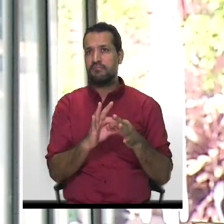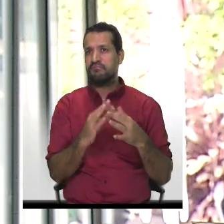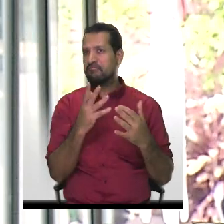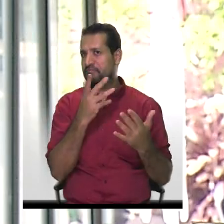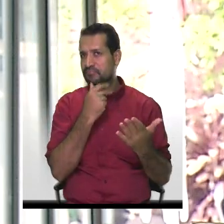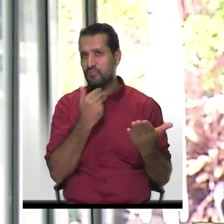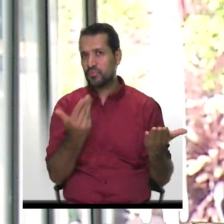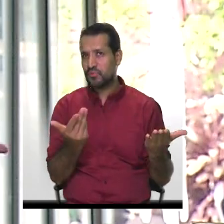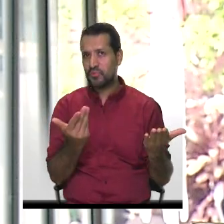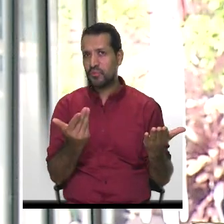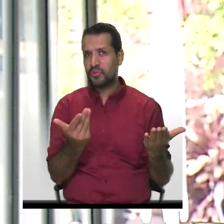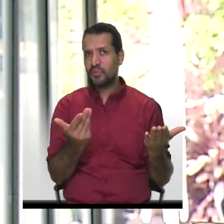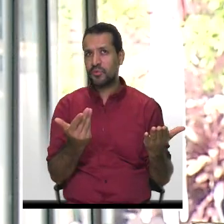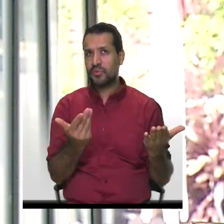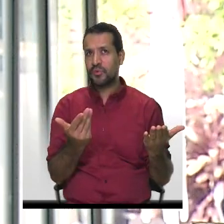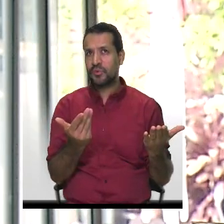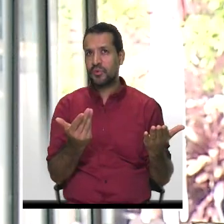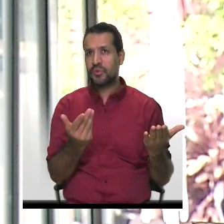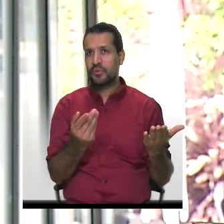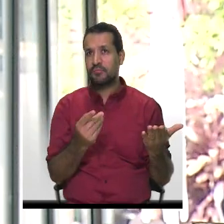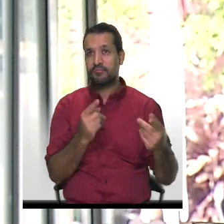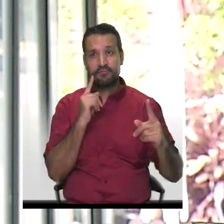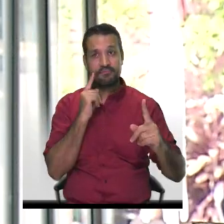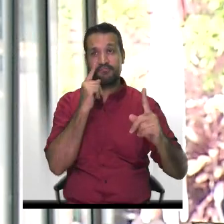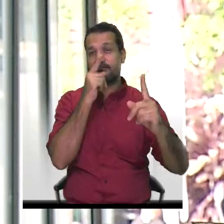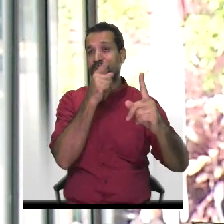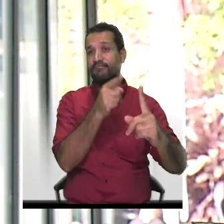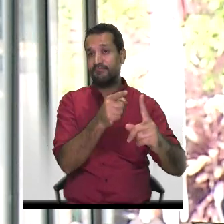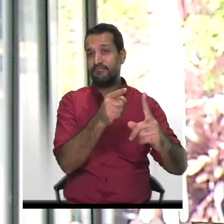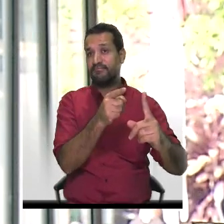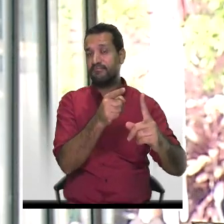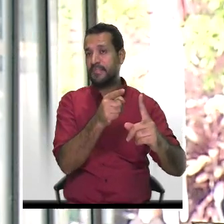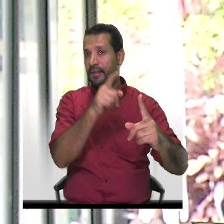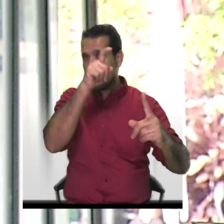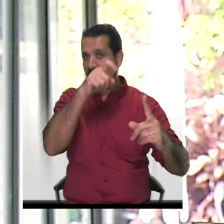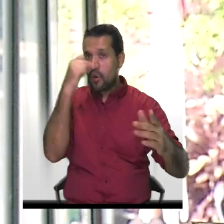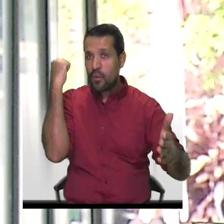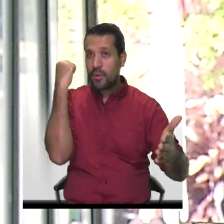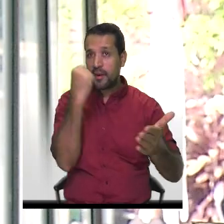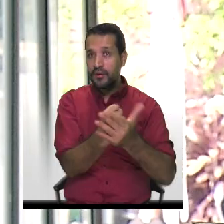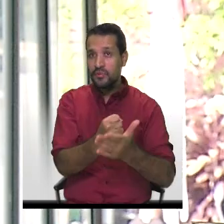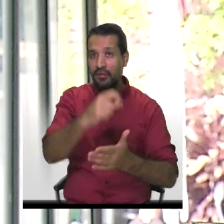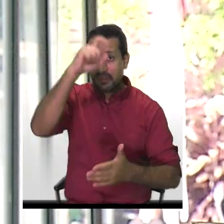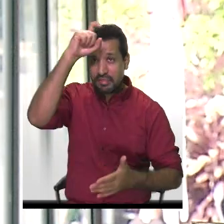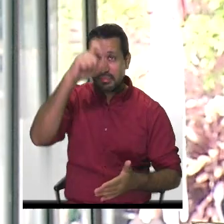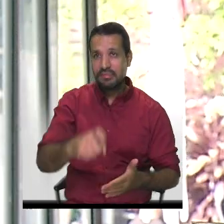se hace simplemente por la vía de que hacia allá van a llevar las cosas, pues de manera casi que obligatoria.